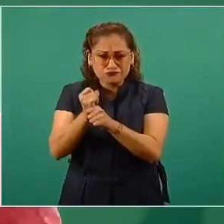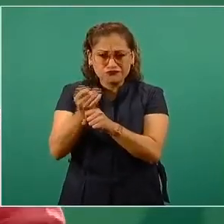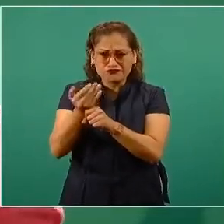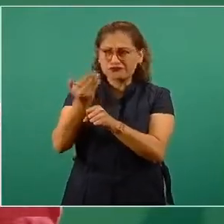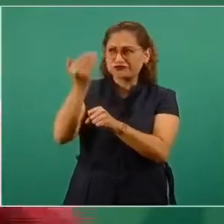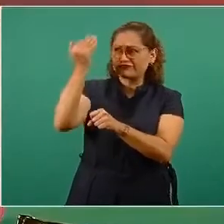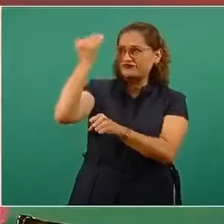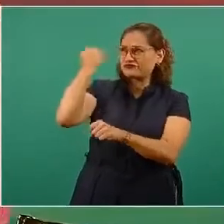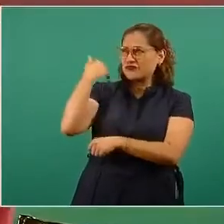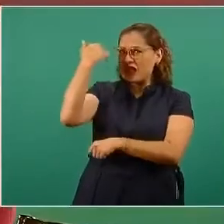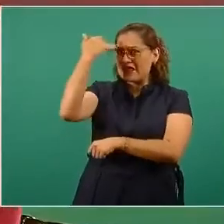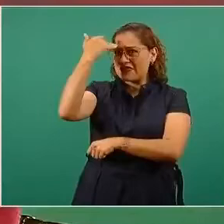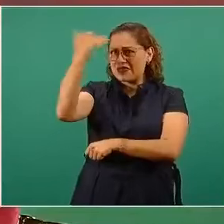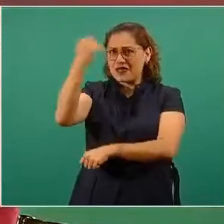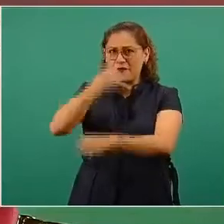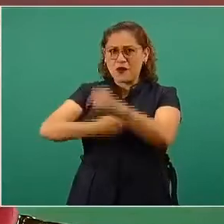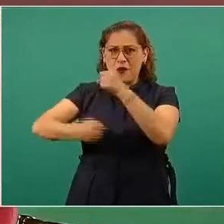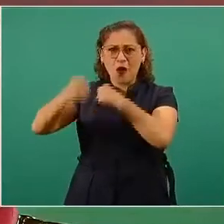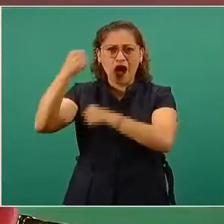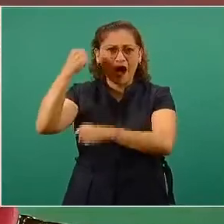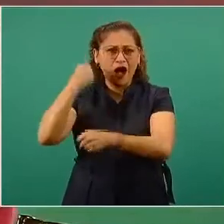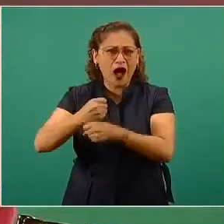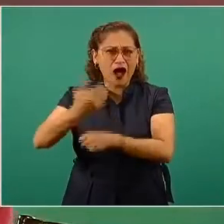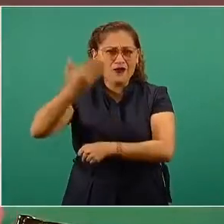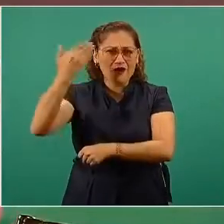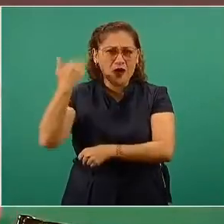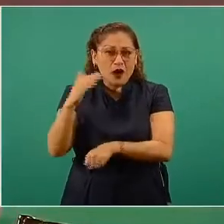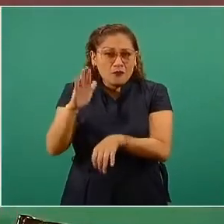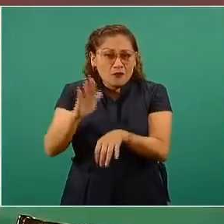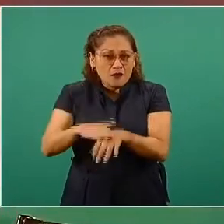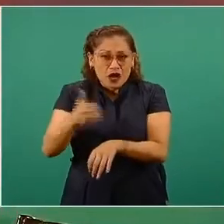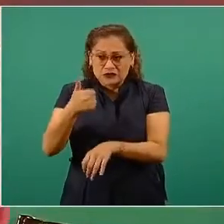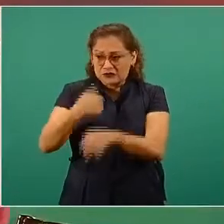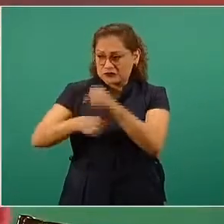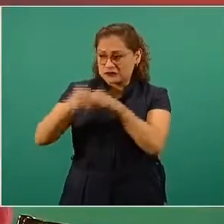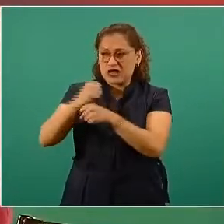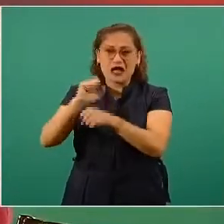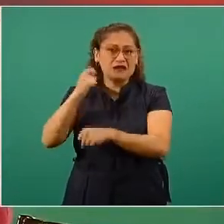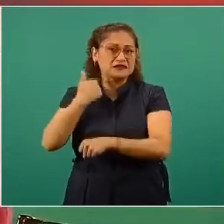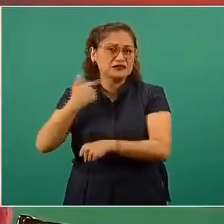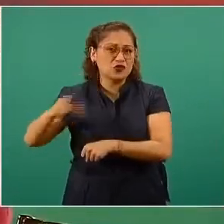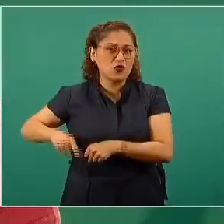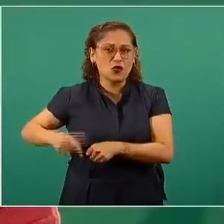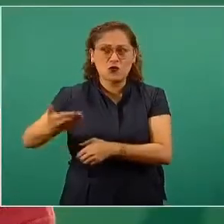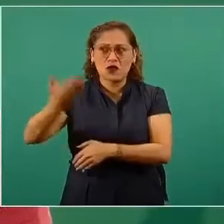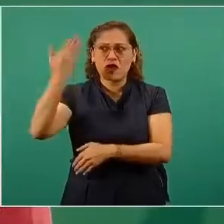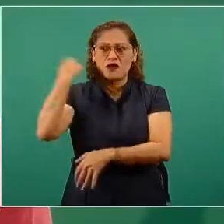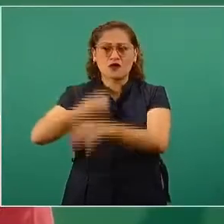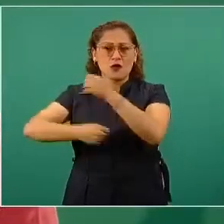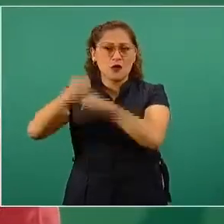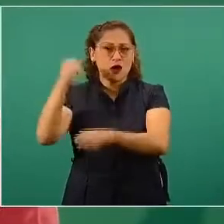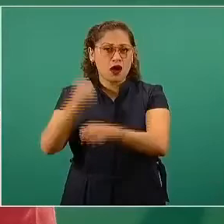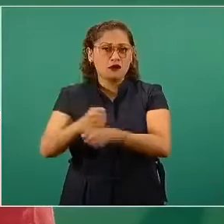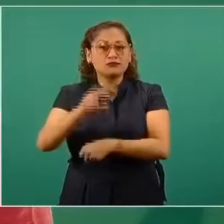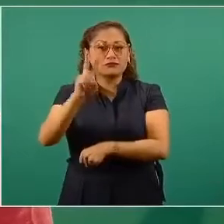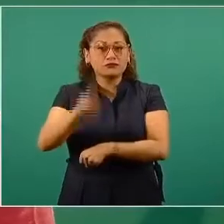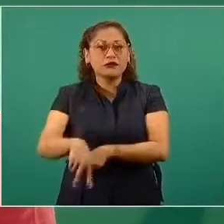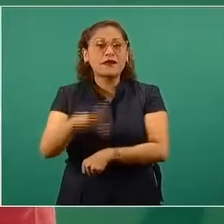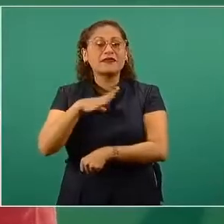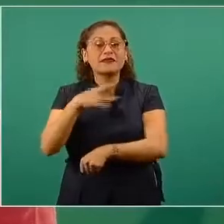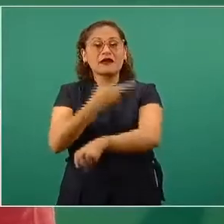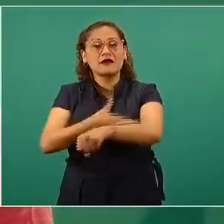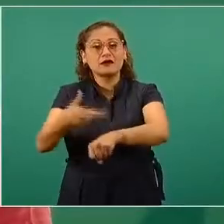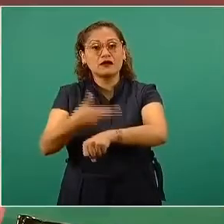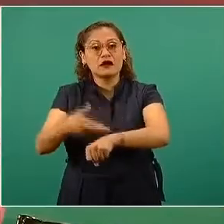incluso trascienden el sexenio. Había procesos de solicitud de autorización sanitaria de medicamentos,